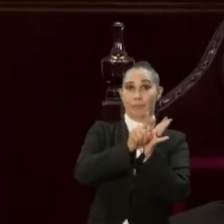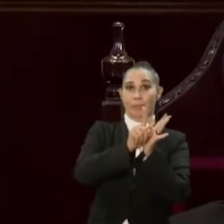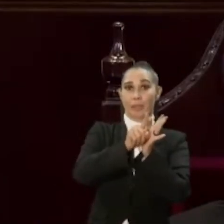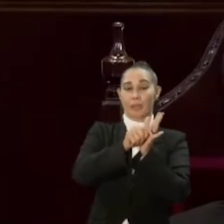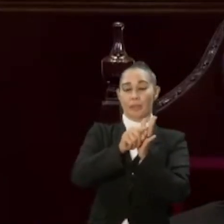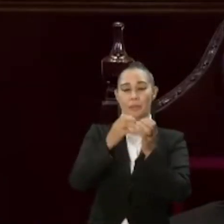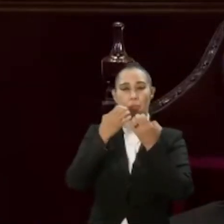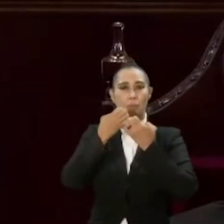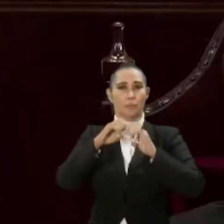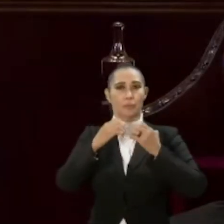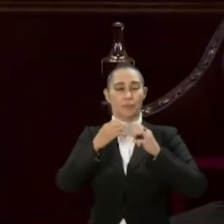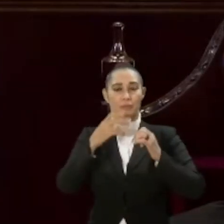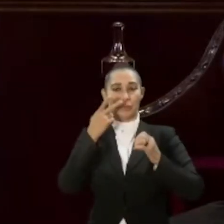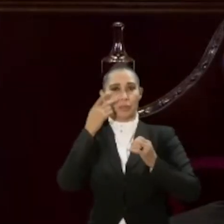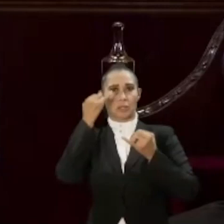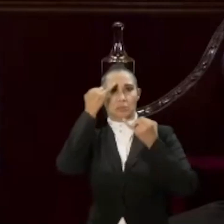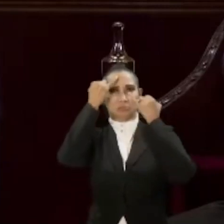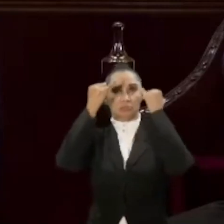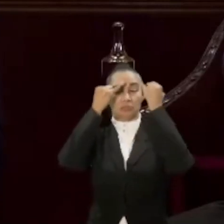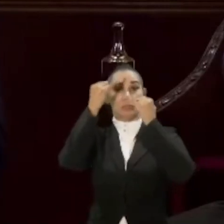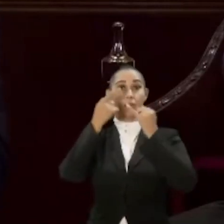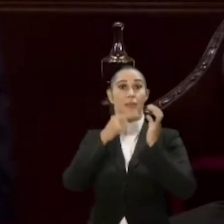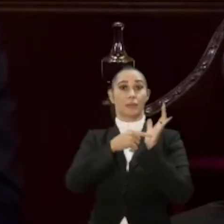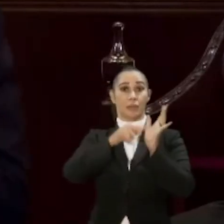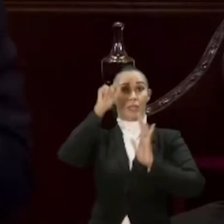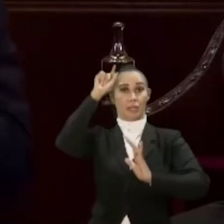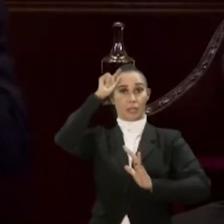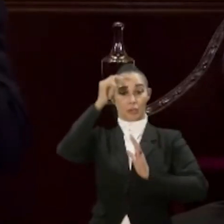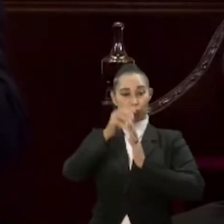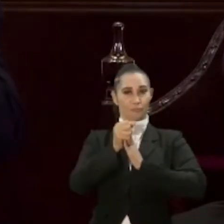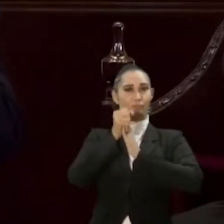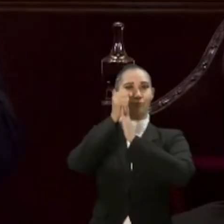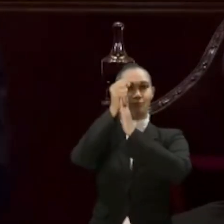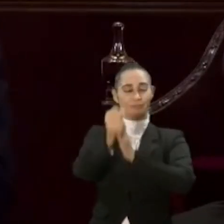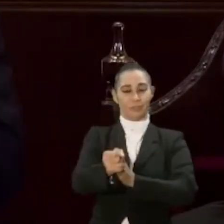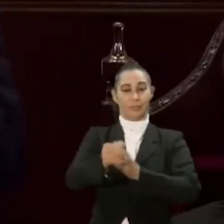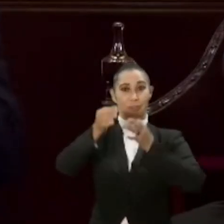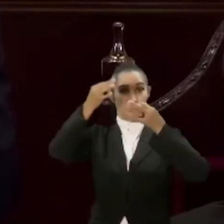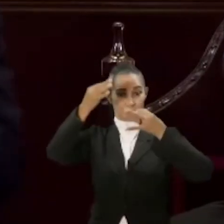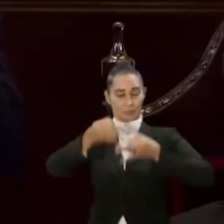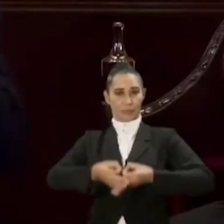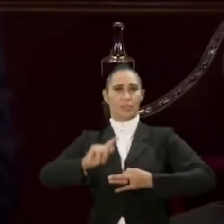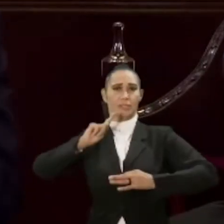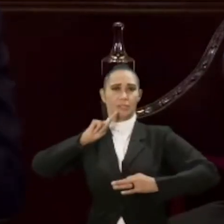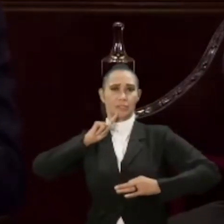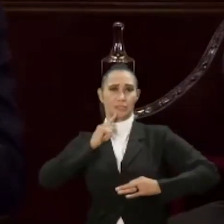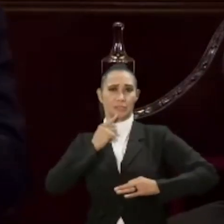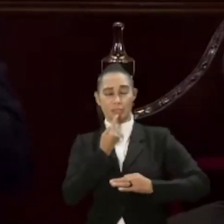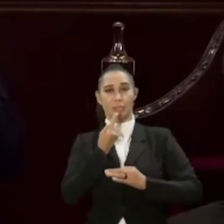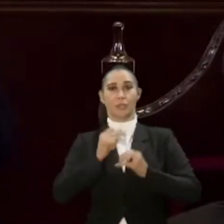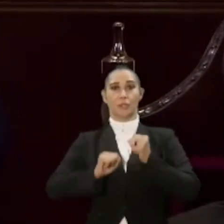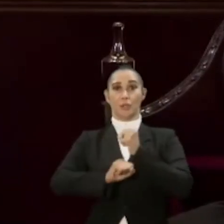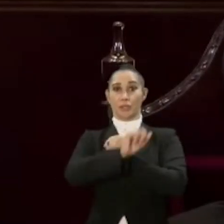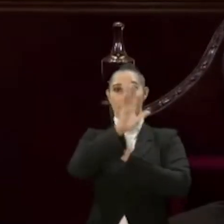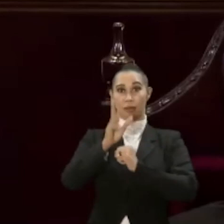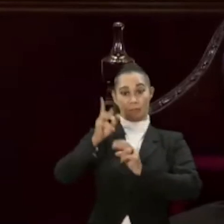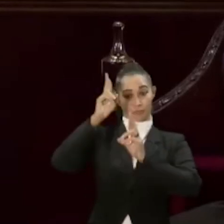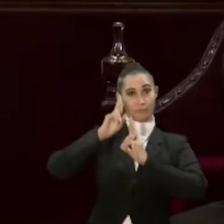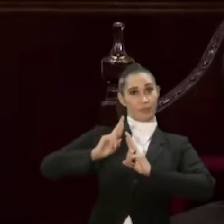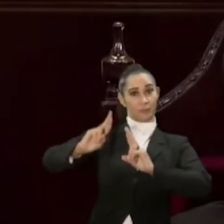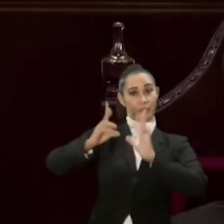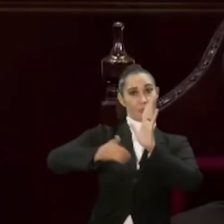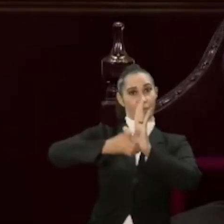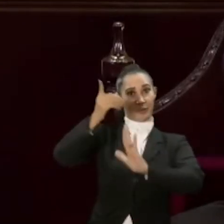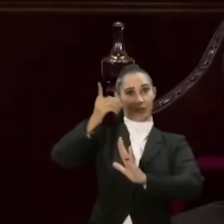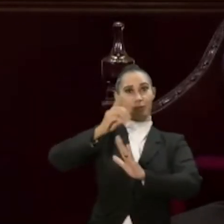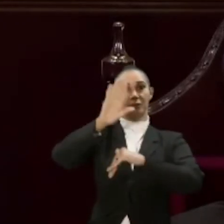He tratado de sembrar la idea de que el gobierno que encabeza debe ser eficiente, honesto, sensato y respetuoso de los